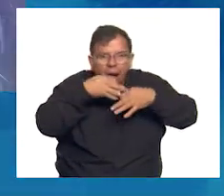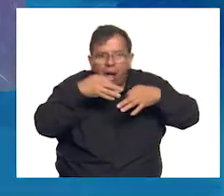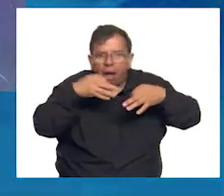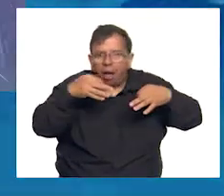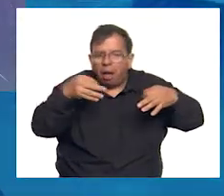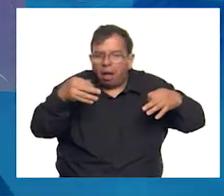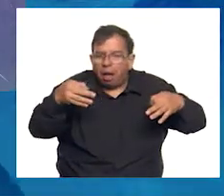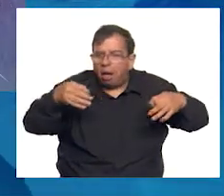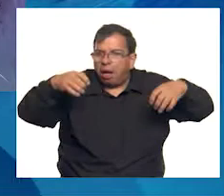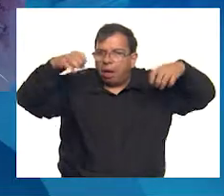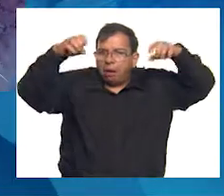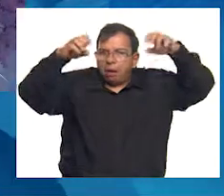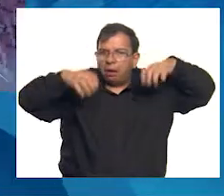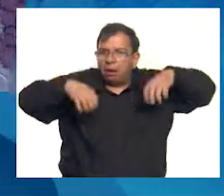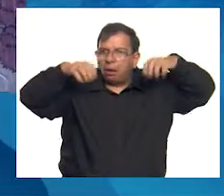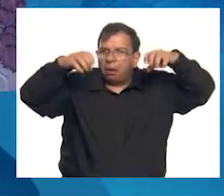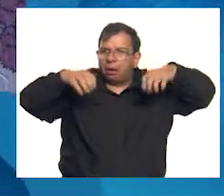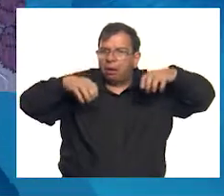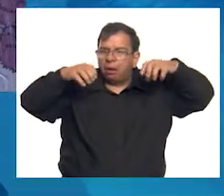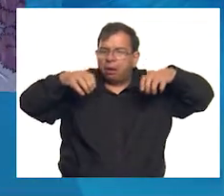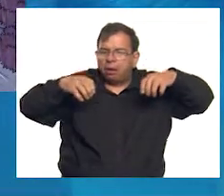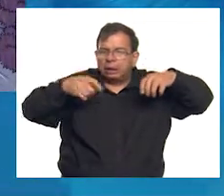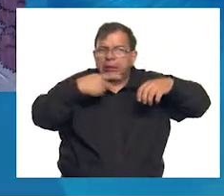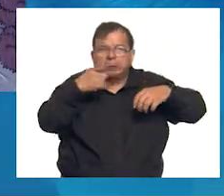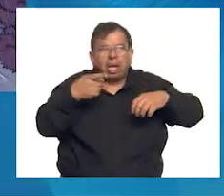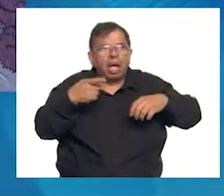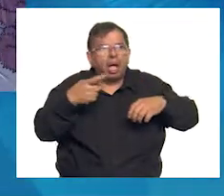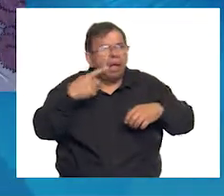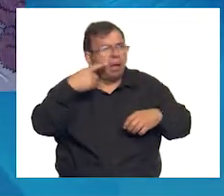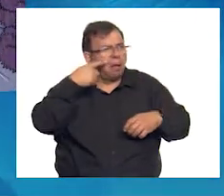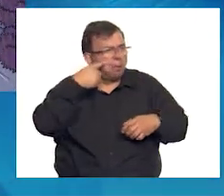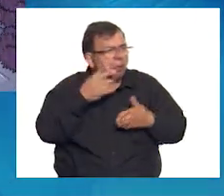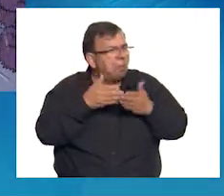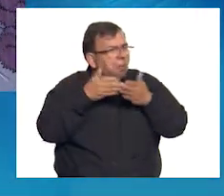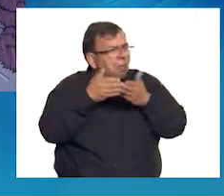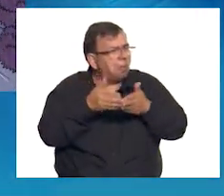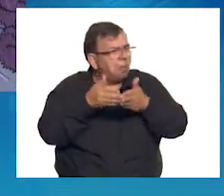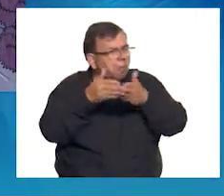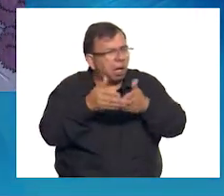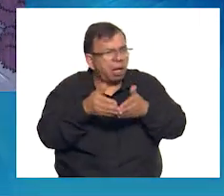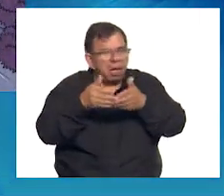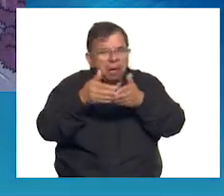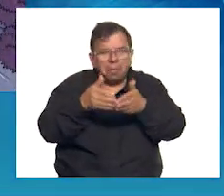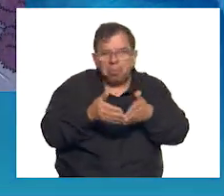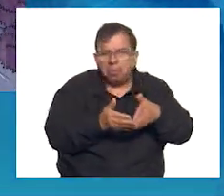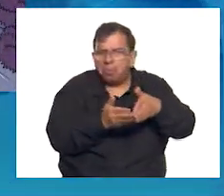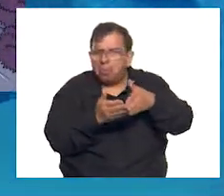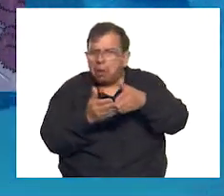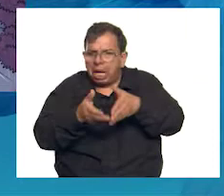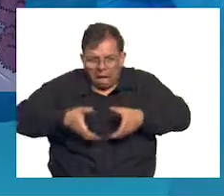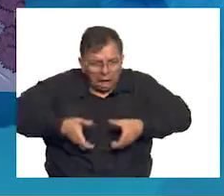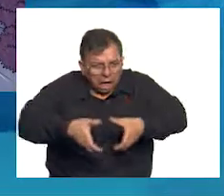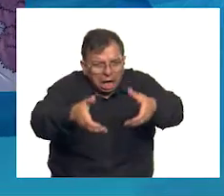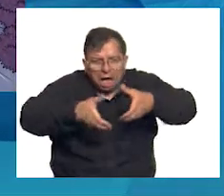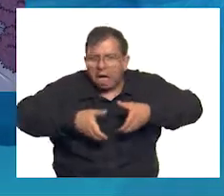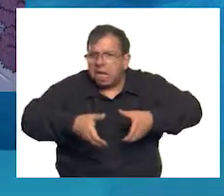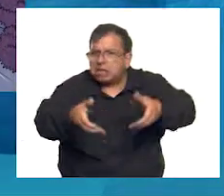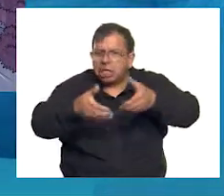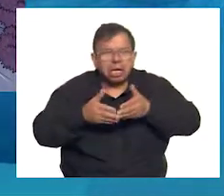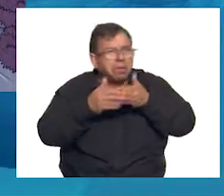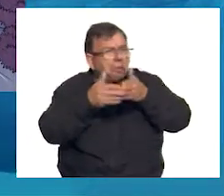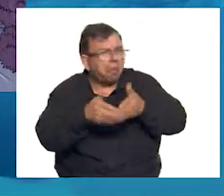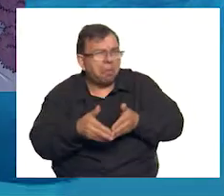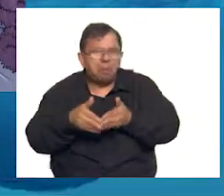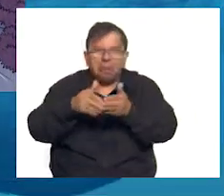durante aquella tormenta algunas personas vieron un pequeño barco que navegaba entre las calles de la